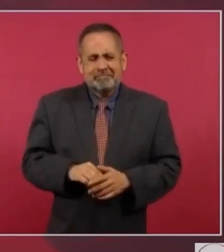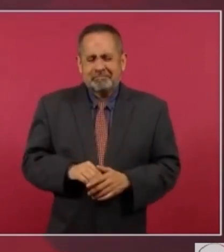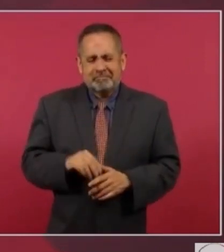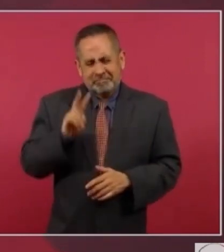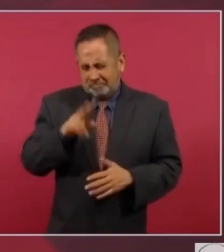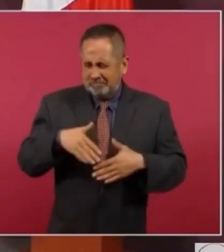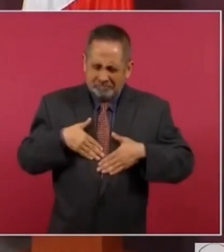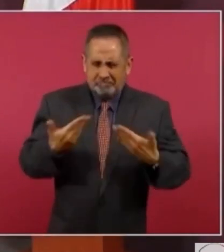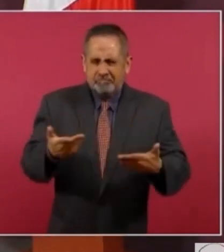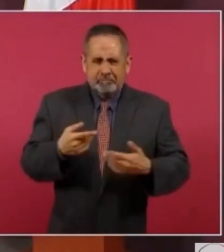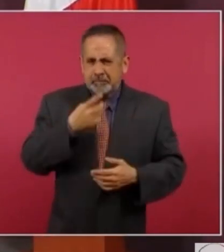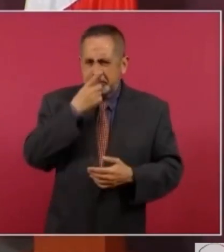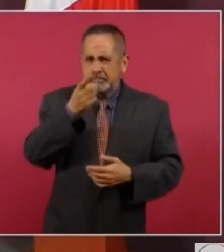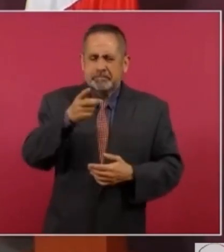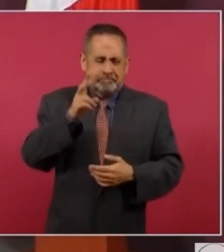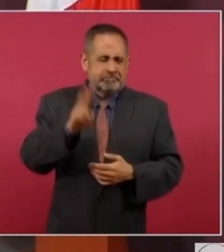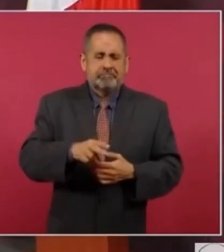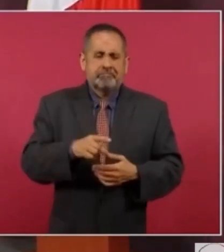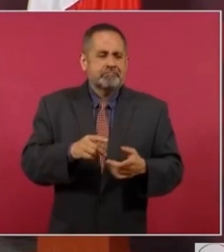más